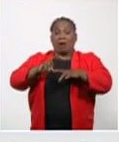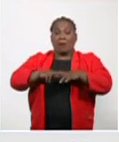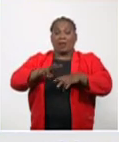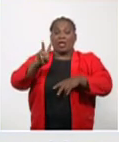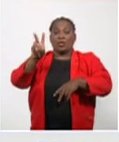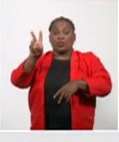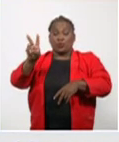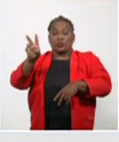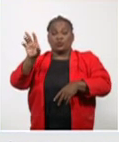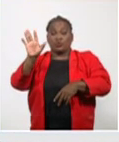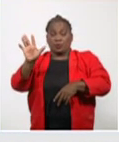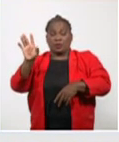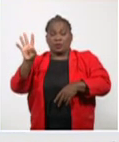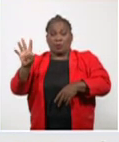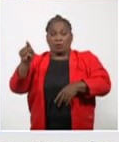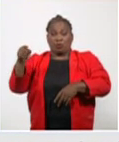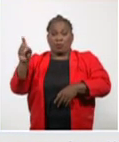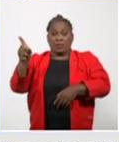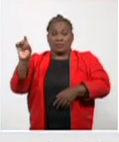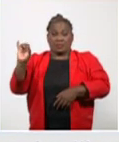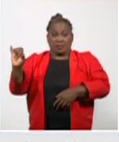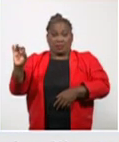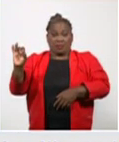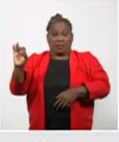254,17, Santiago